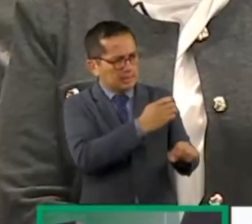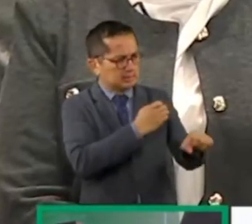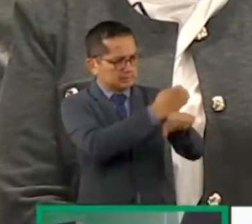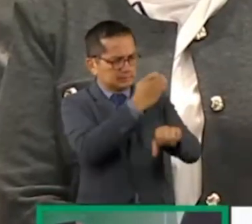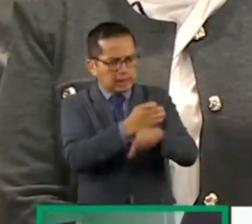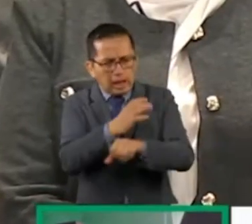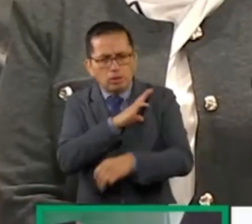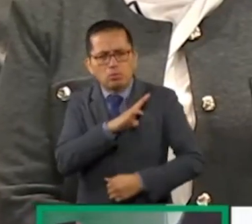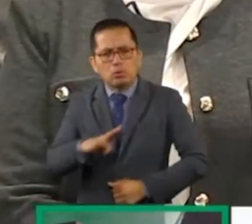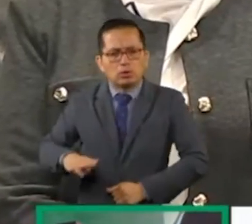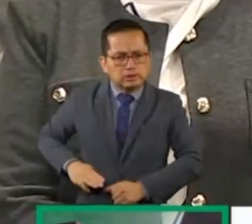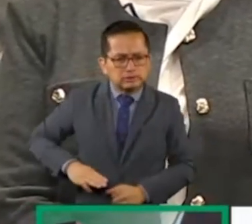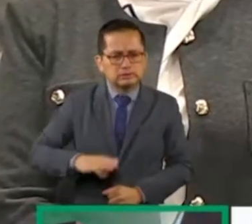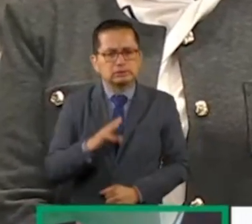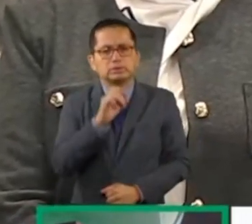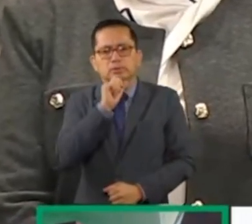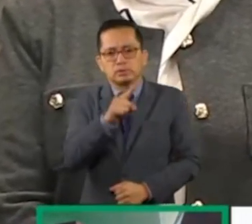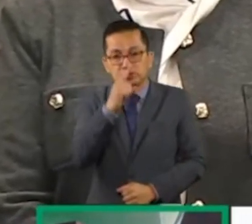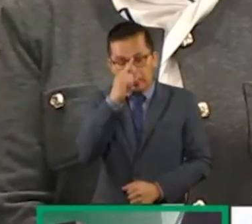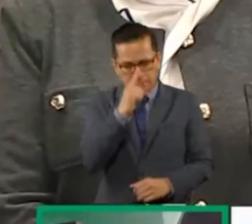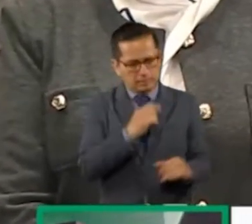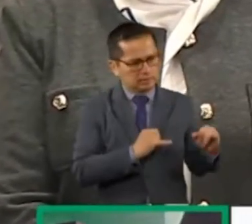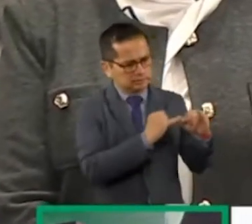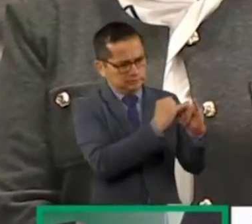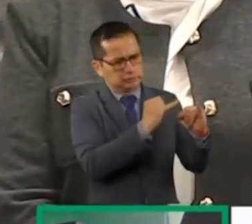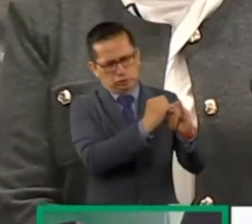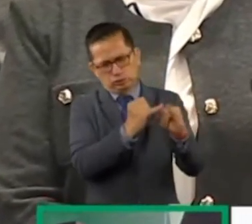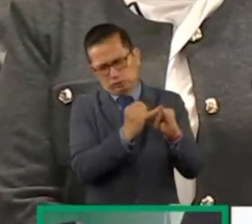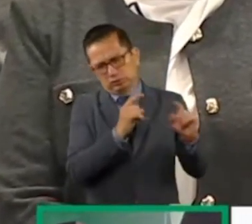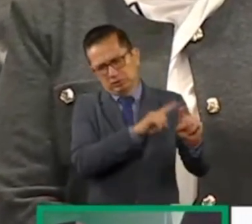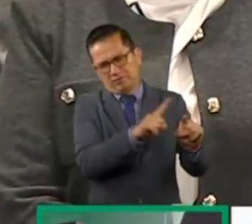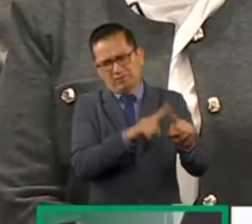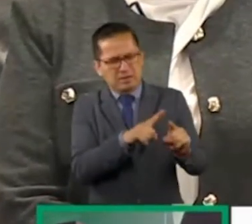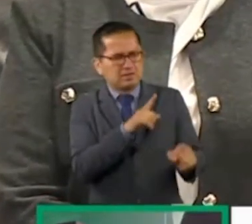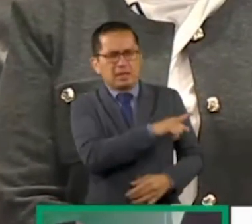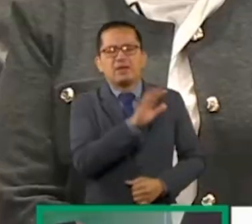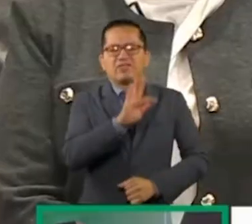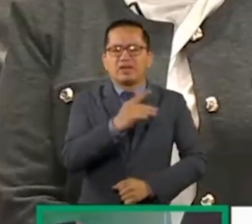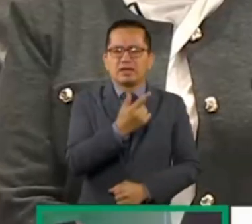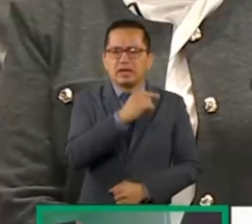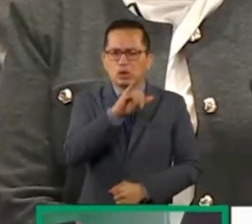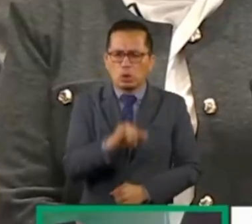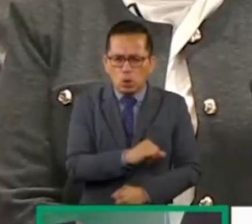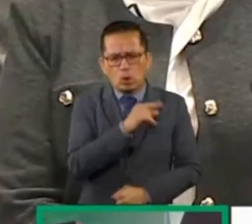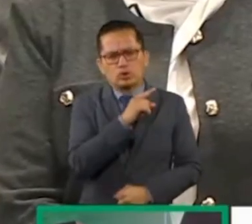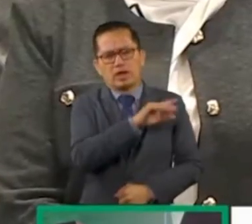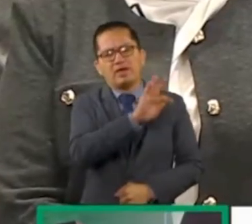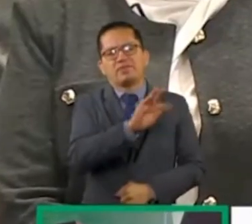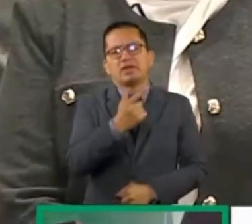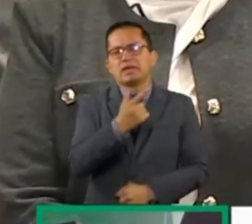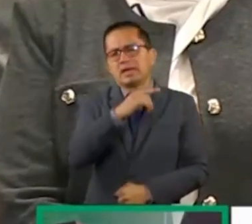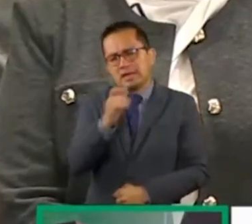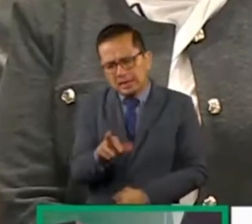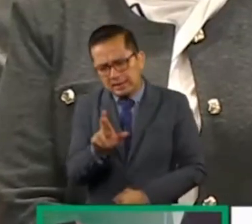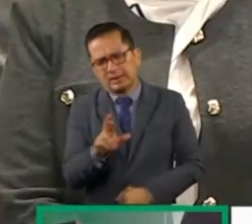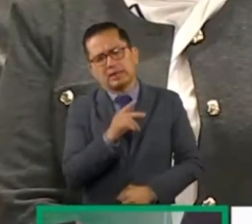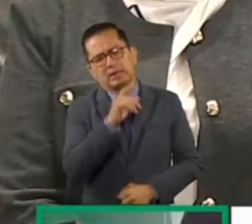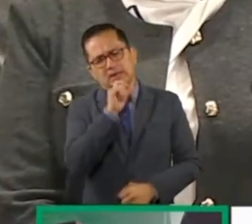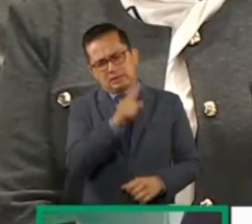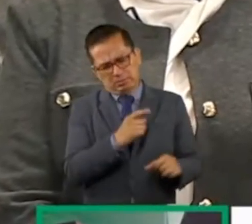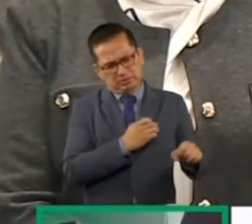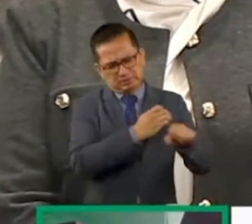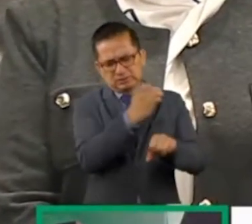los municipios y los organismos autónomos como son las fiscalías, que es tanto la general como las de las